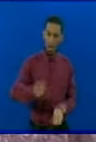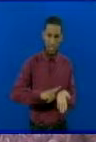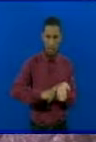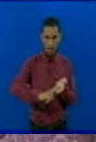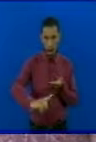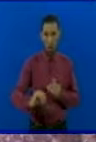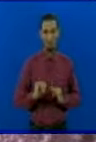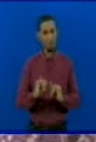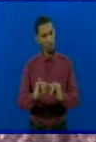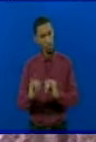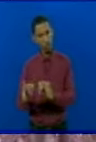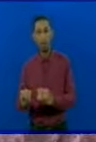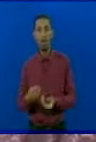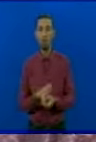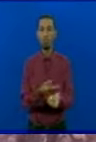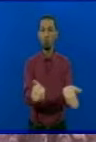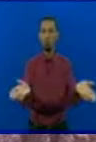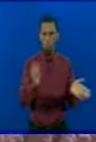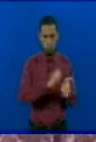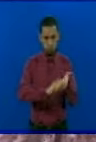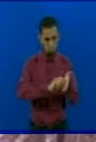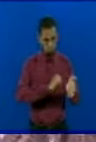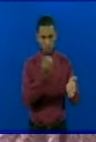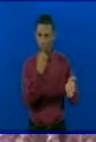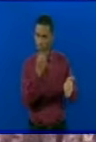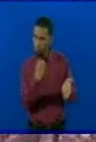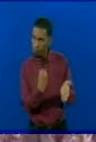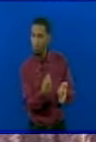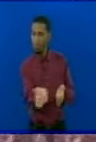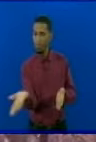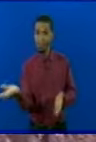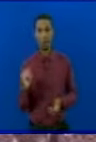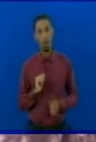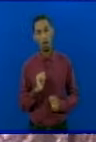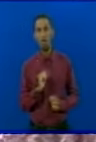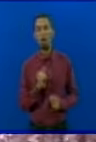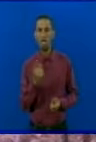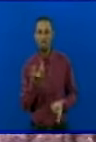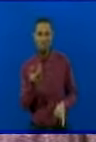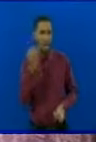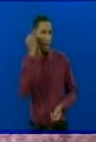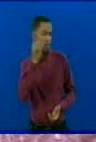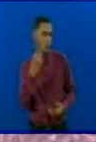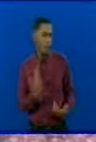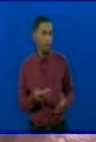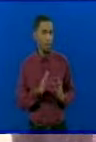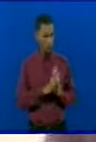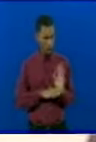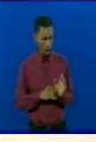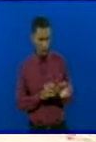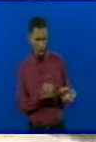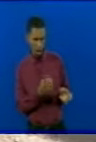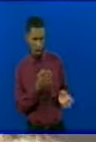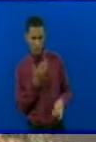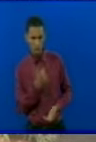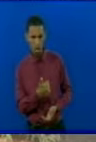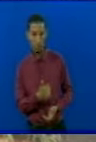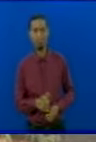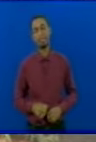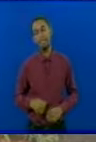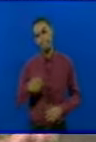Acerca de la distribución de los productos de la canasta familiar normada, que usted cree el programa, está muy bien, pero a